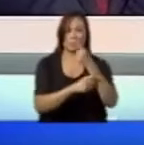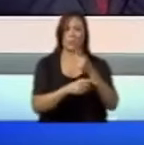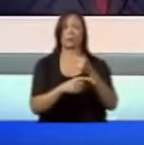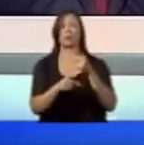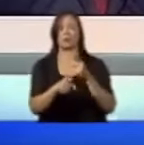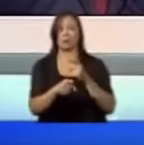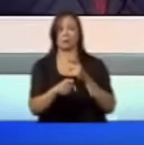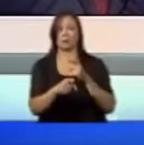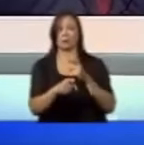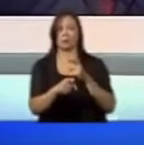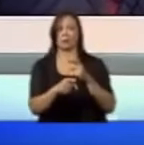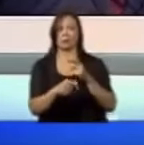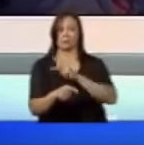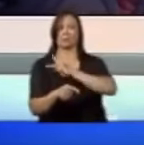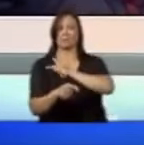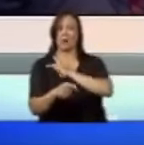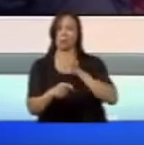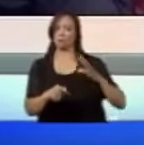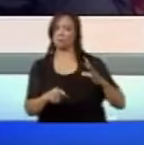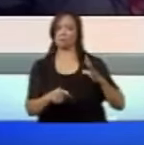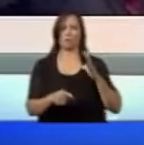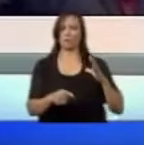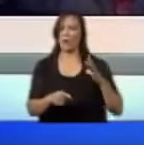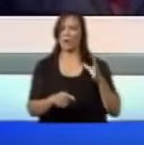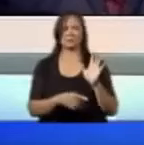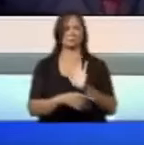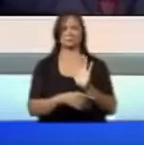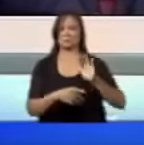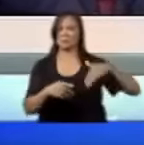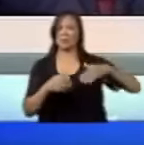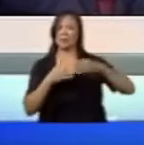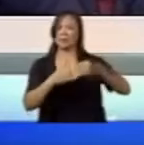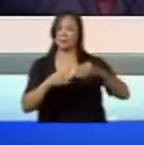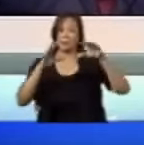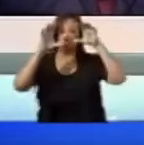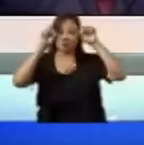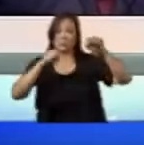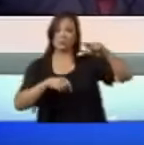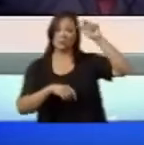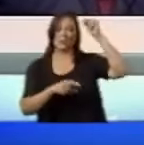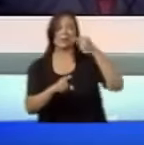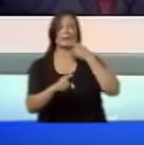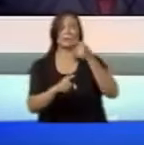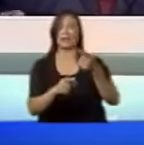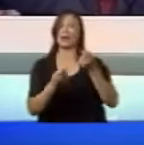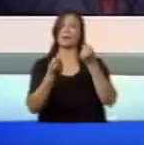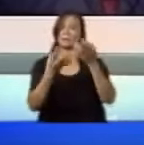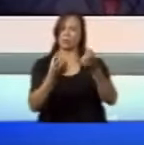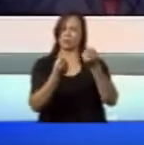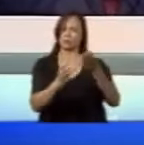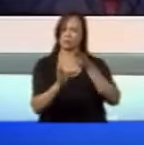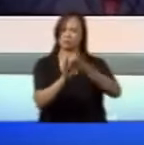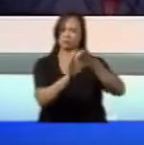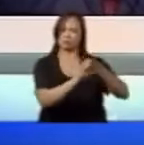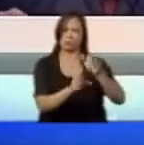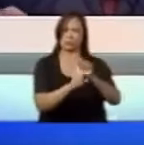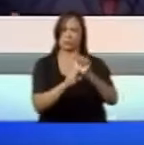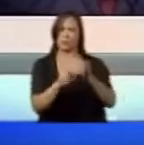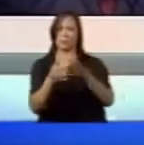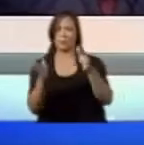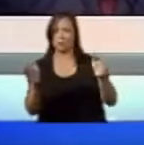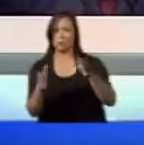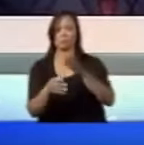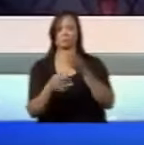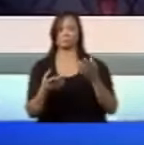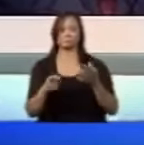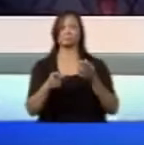en el sector privado formal. Quizás el candidato Abinader se refiere a muchos empleos en el sector